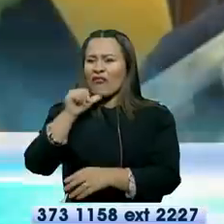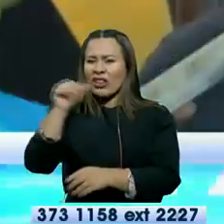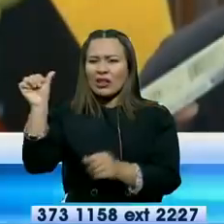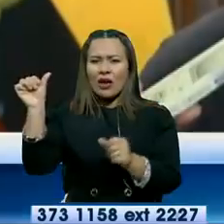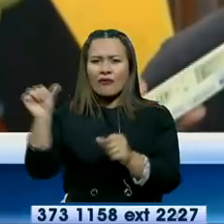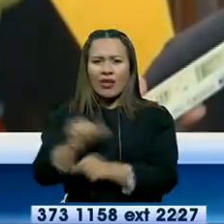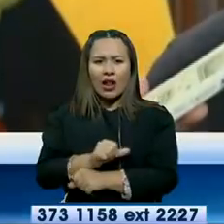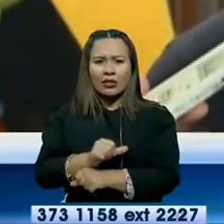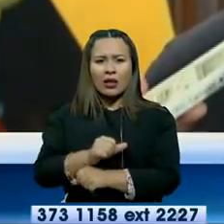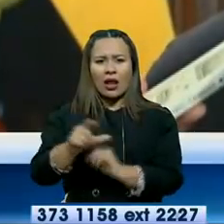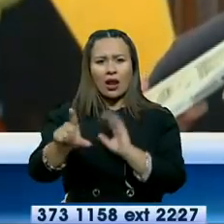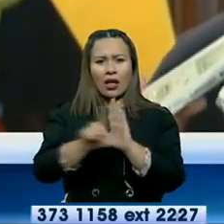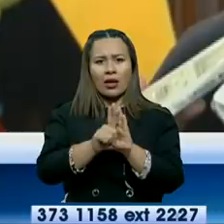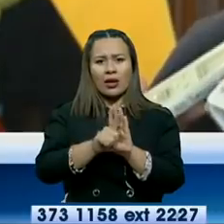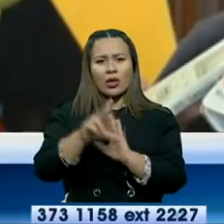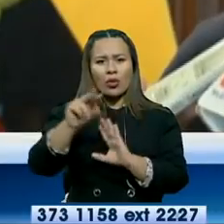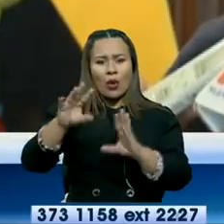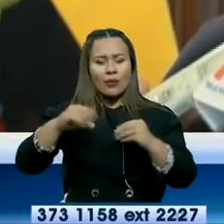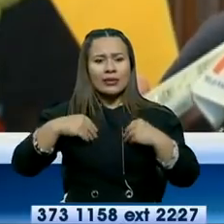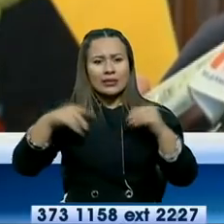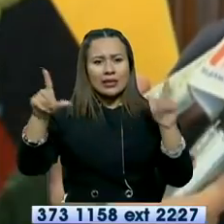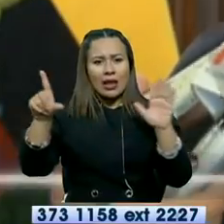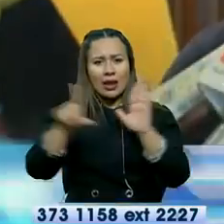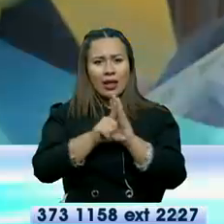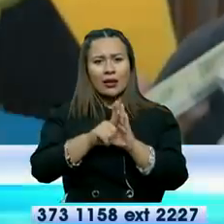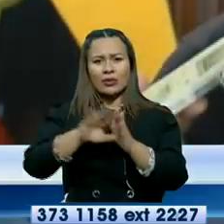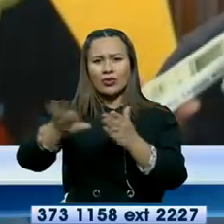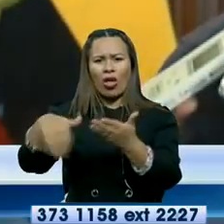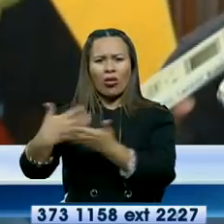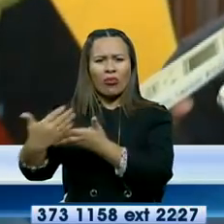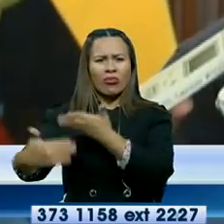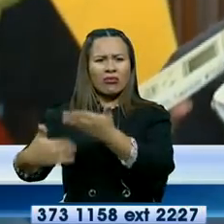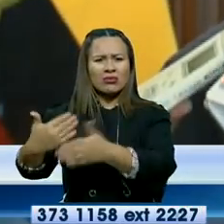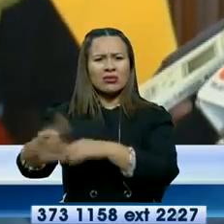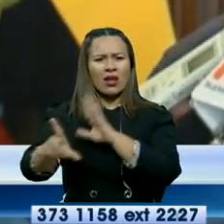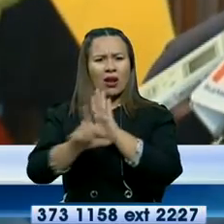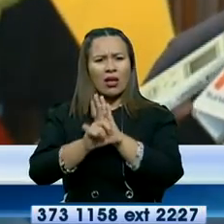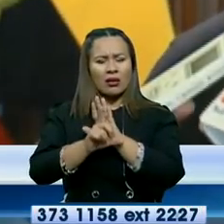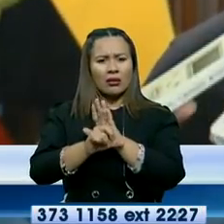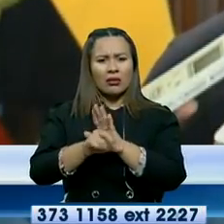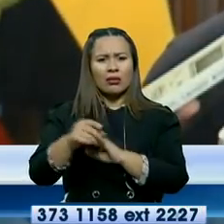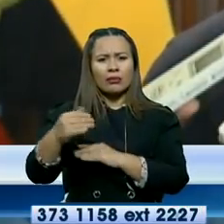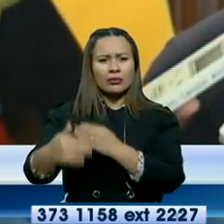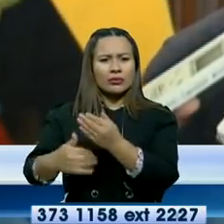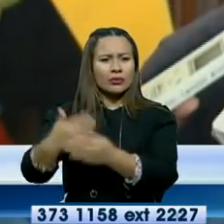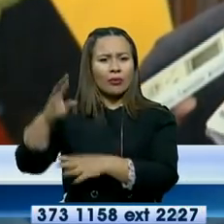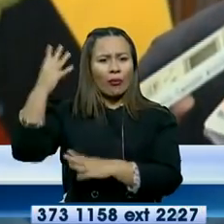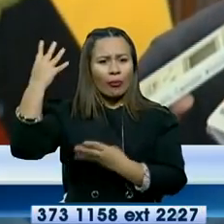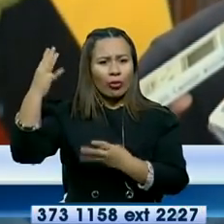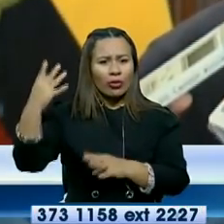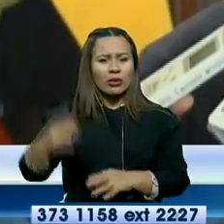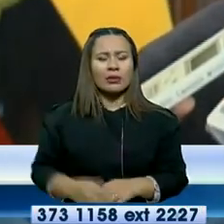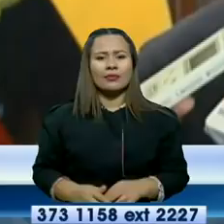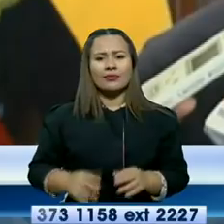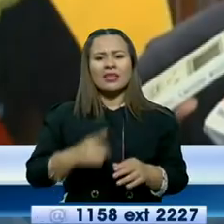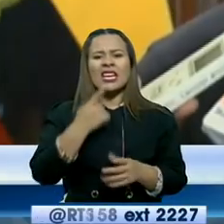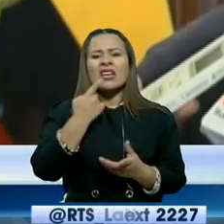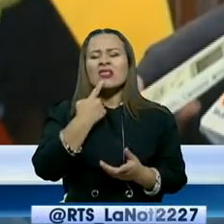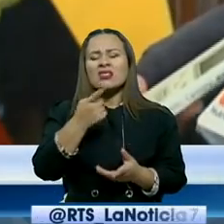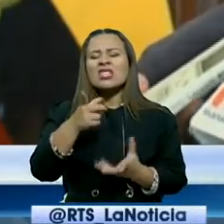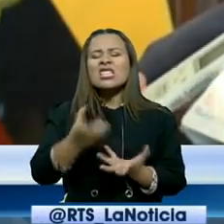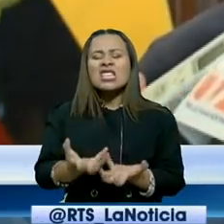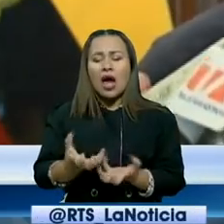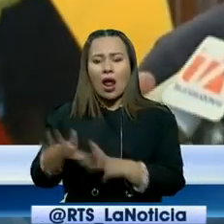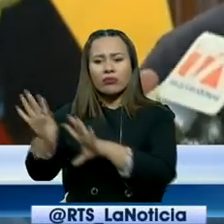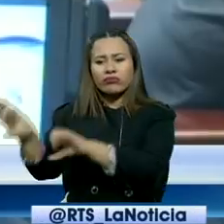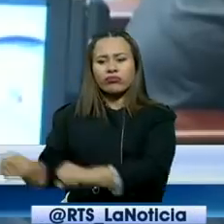El único objetivo de todos estos procesos judiciales, de los procesos políticos, es sacar al vicepresidente